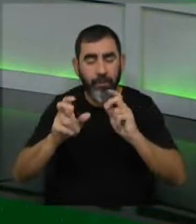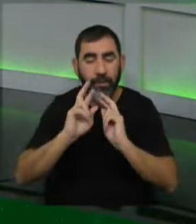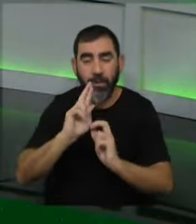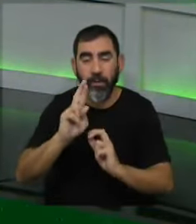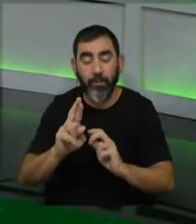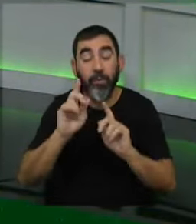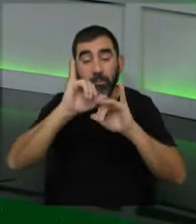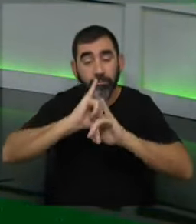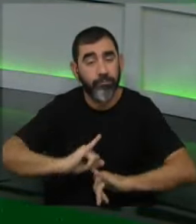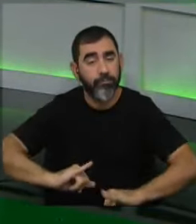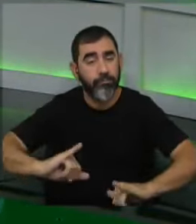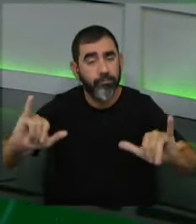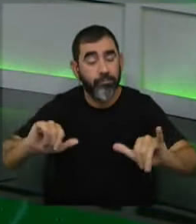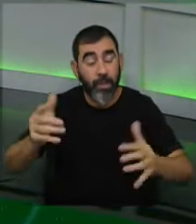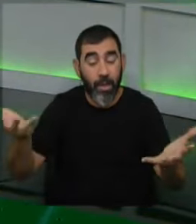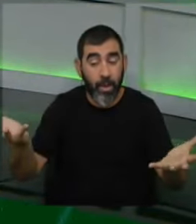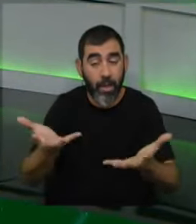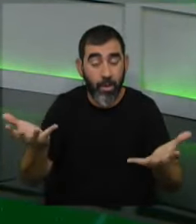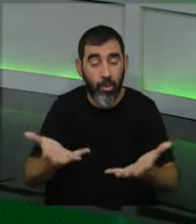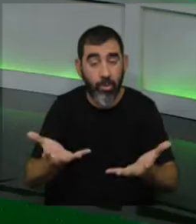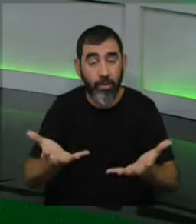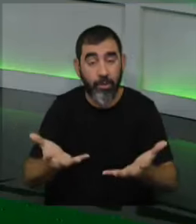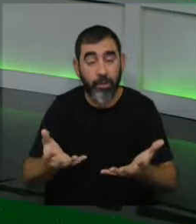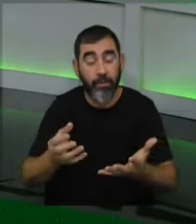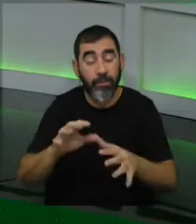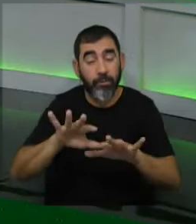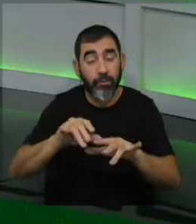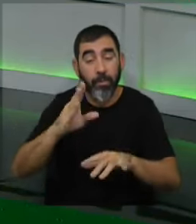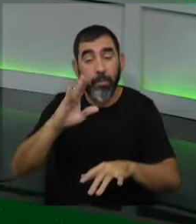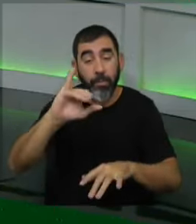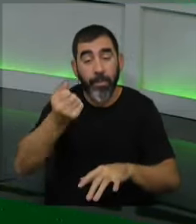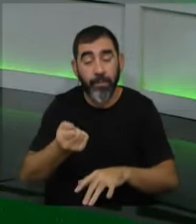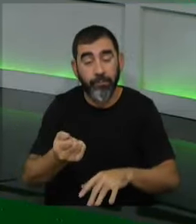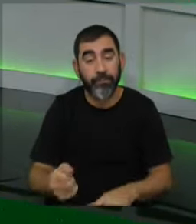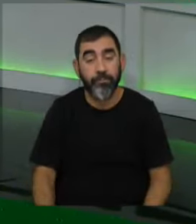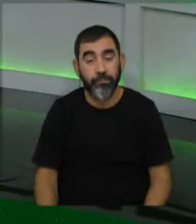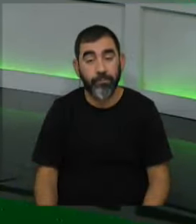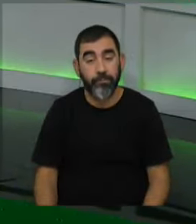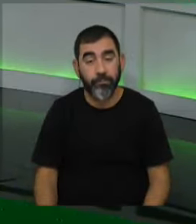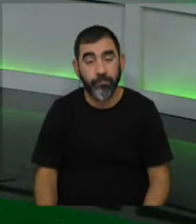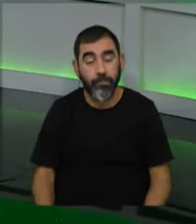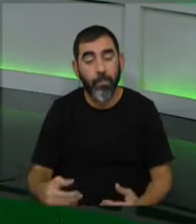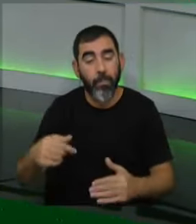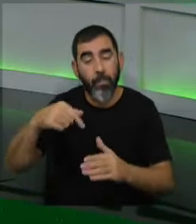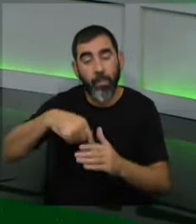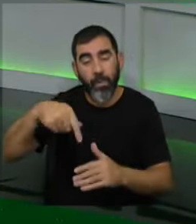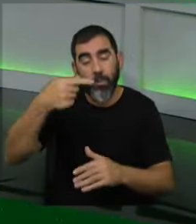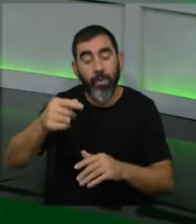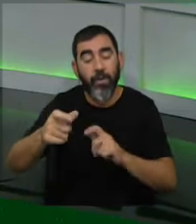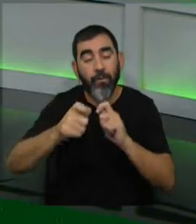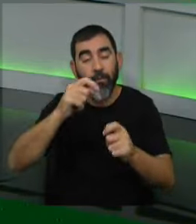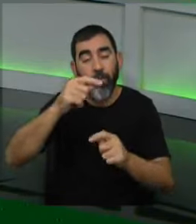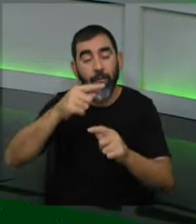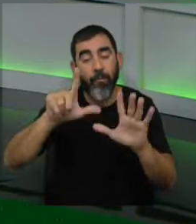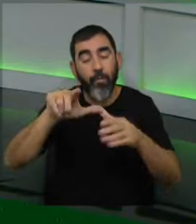de este lanzamiento que están realizando de la versión digital del pias pero de esto vamos a hablar y profundizar obviamente en nuestra edición